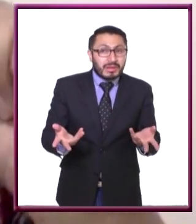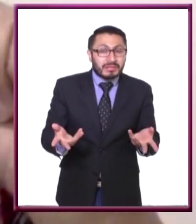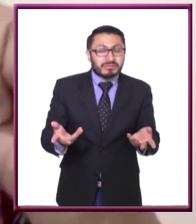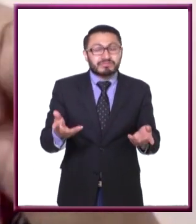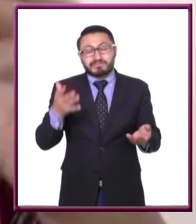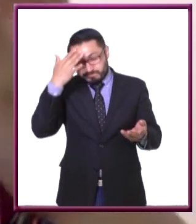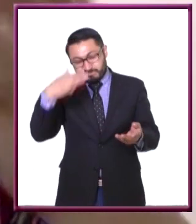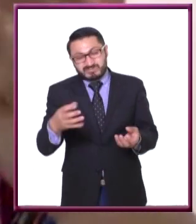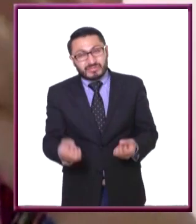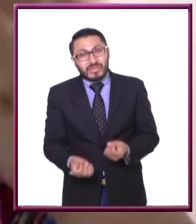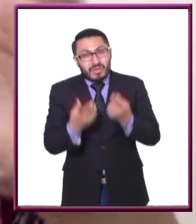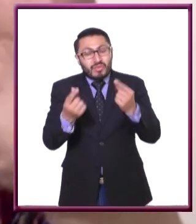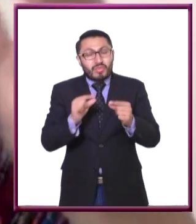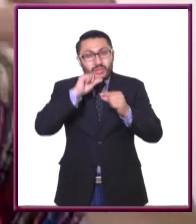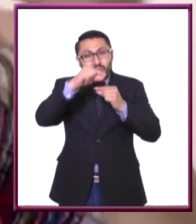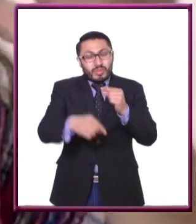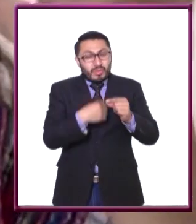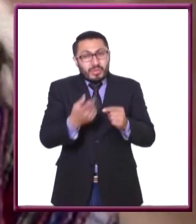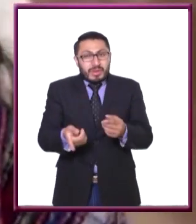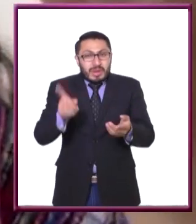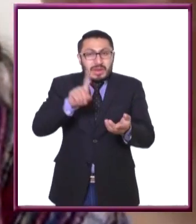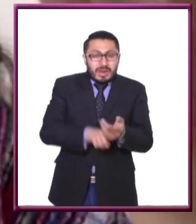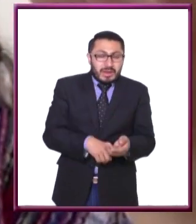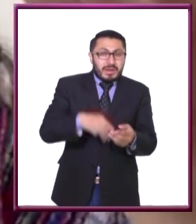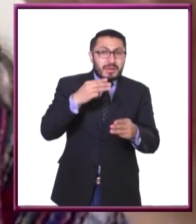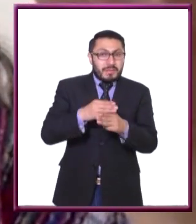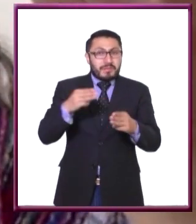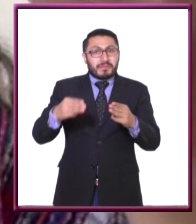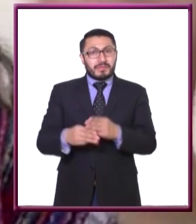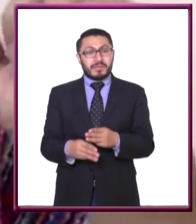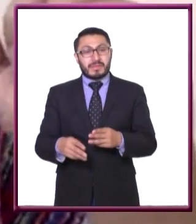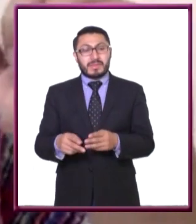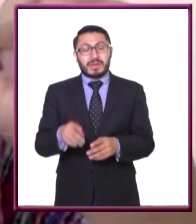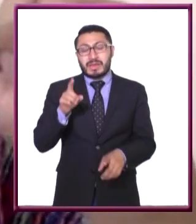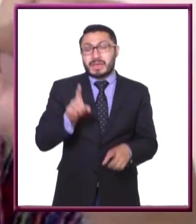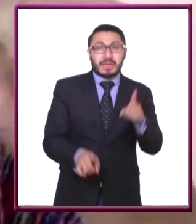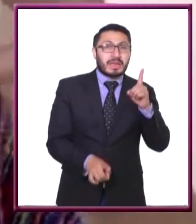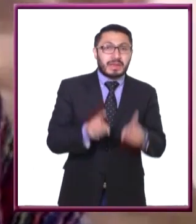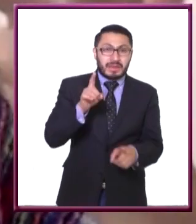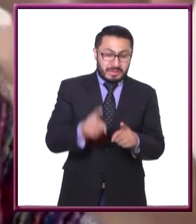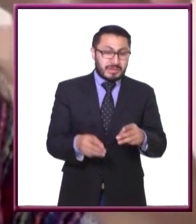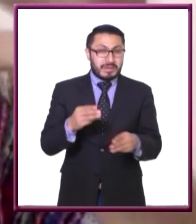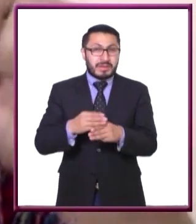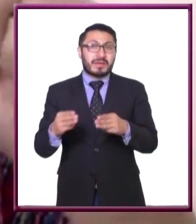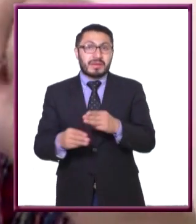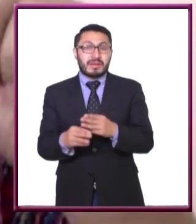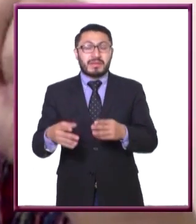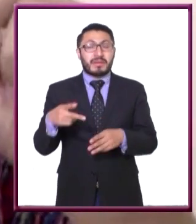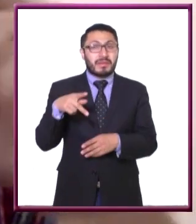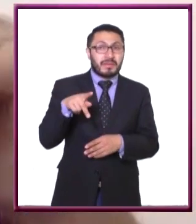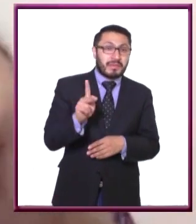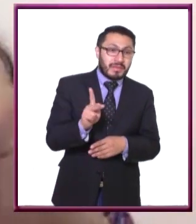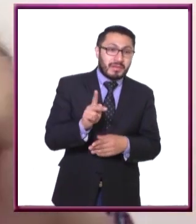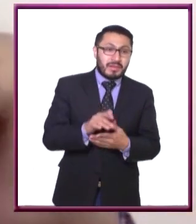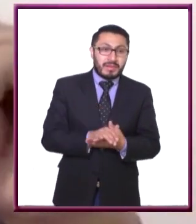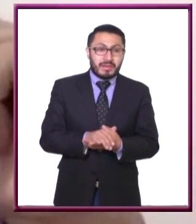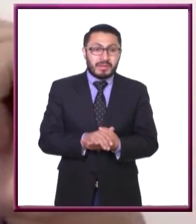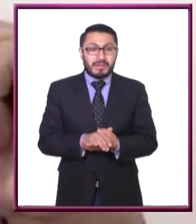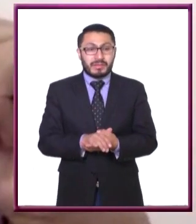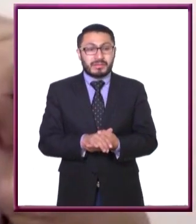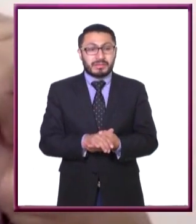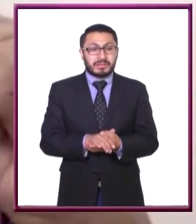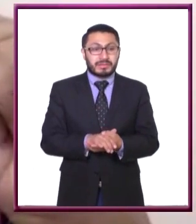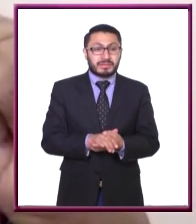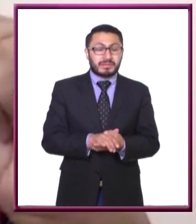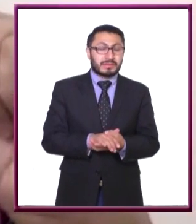sabemos cuántos átomos existe por cantidad de materia, dependiendo del tipo de materia. Sin embargo,